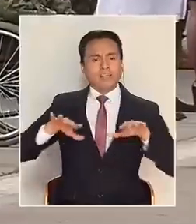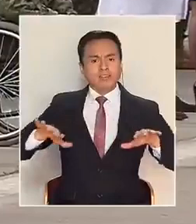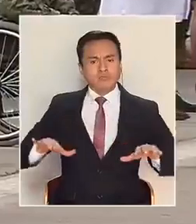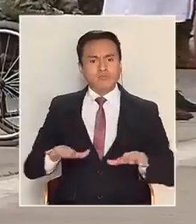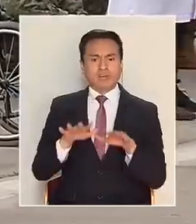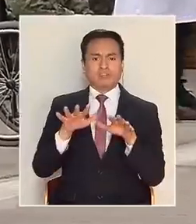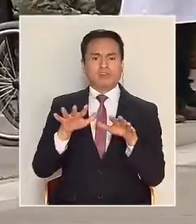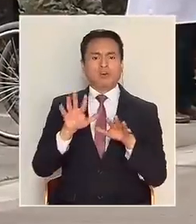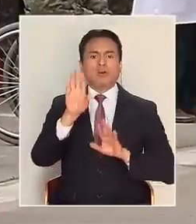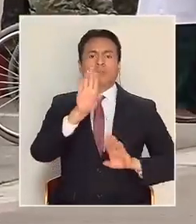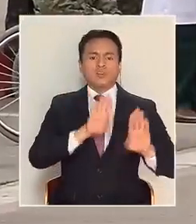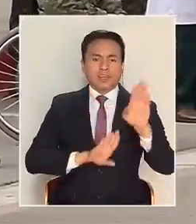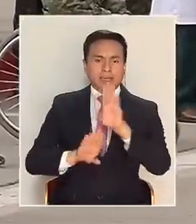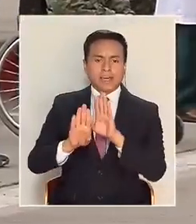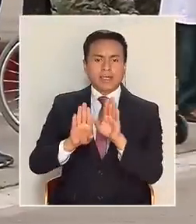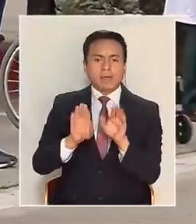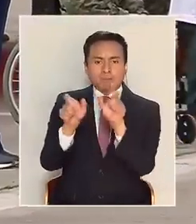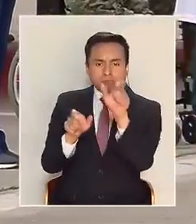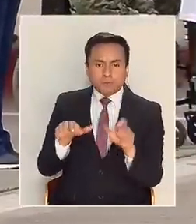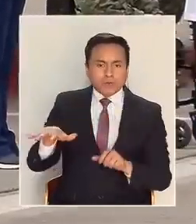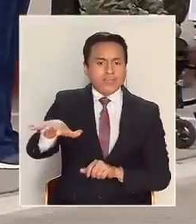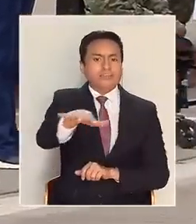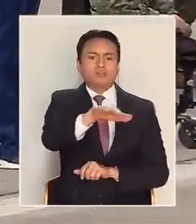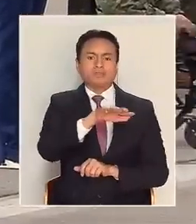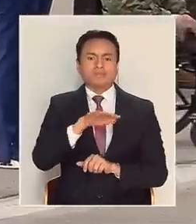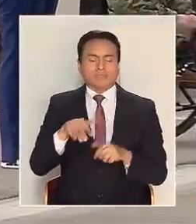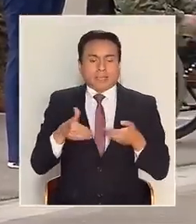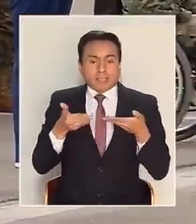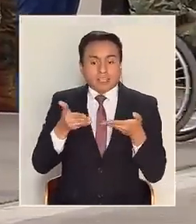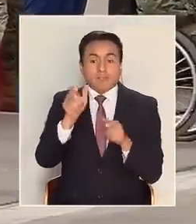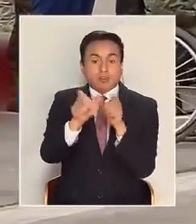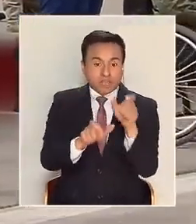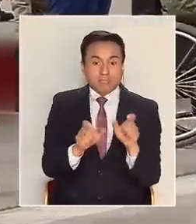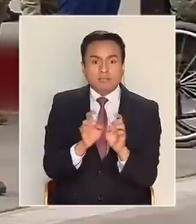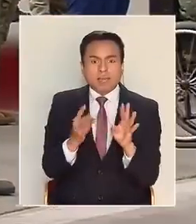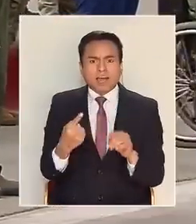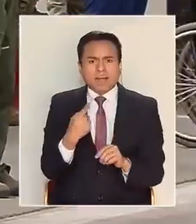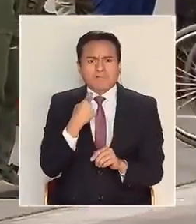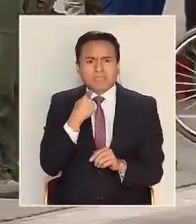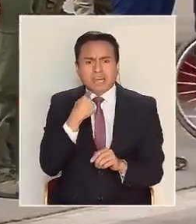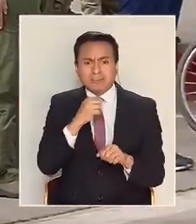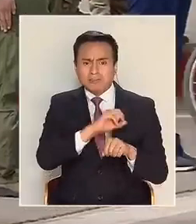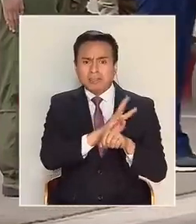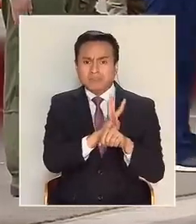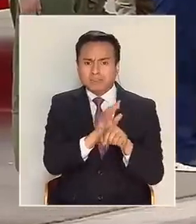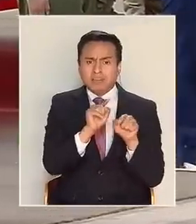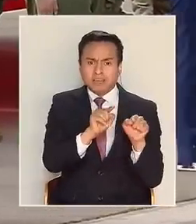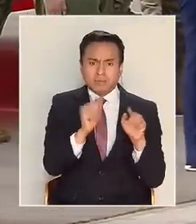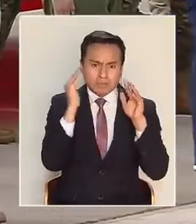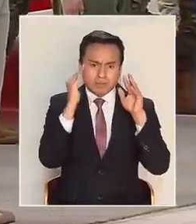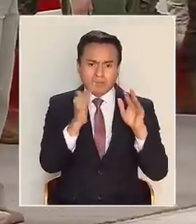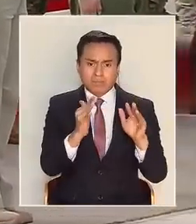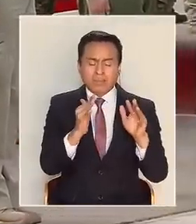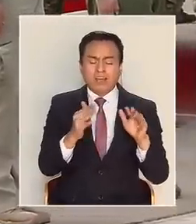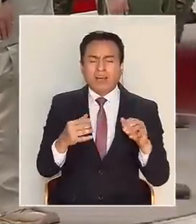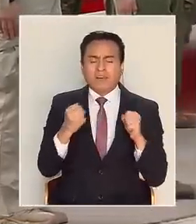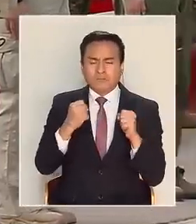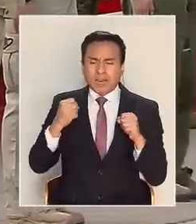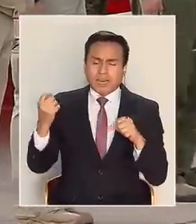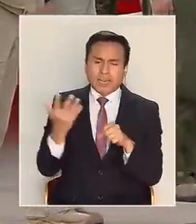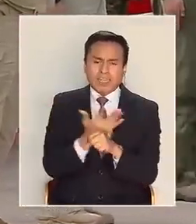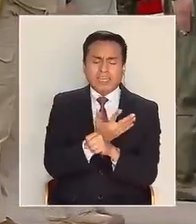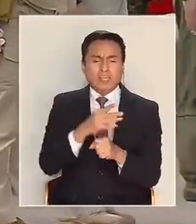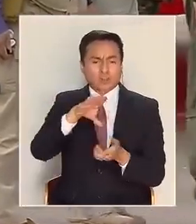esfuerzos a proteger a la población y atender a quienes han sido afectados por la pandemia que ha azotado no